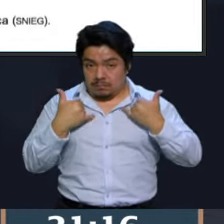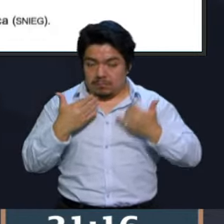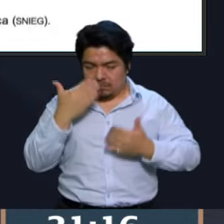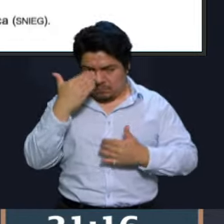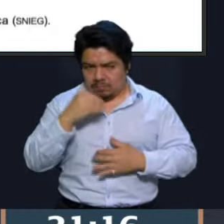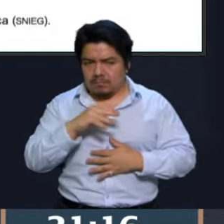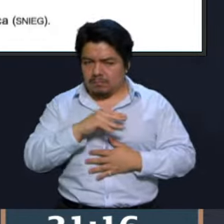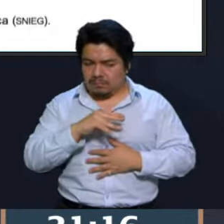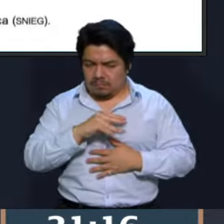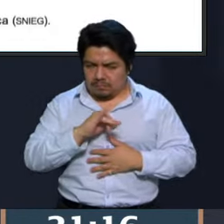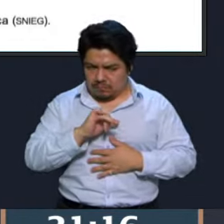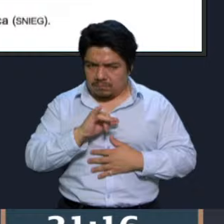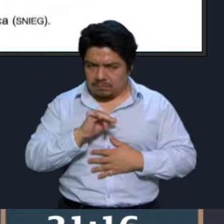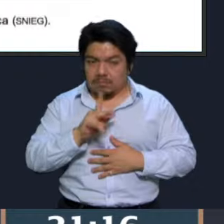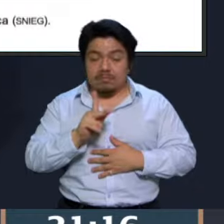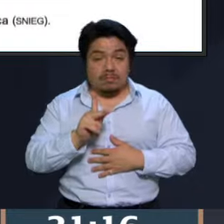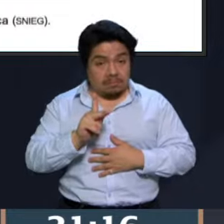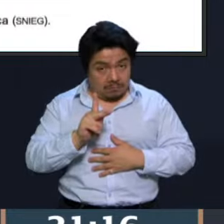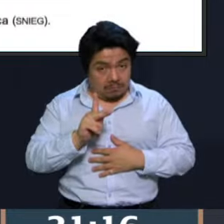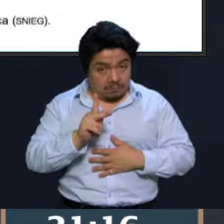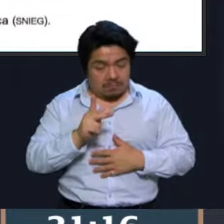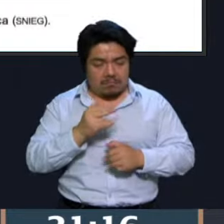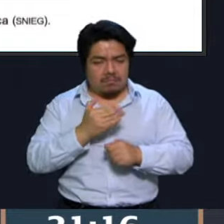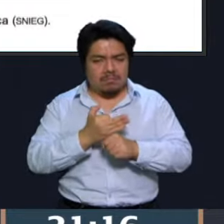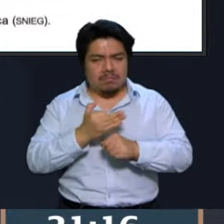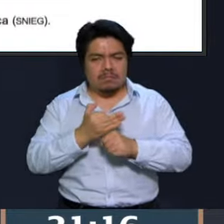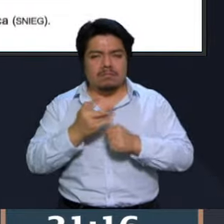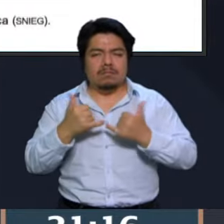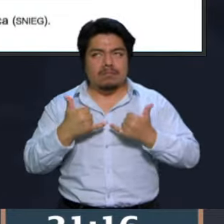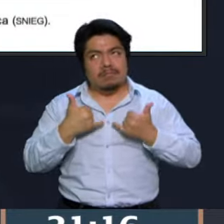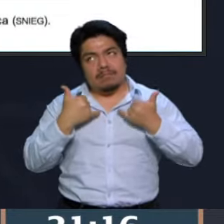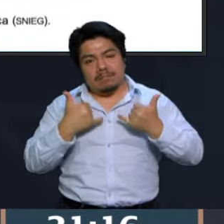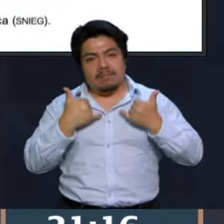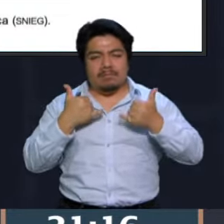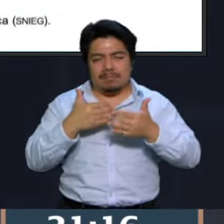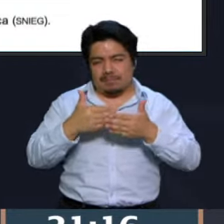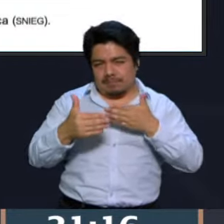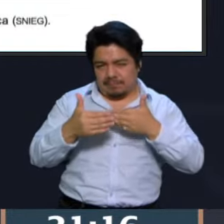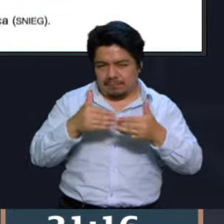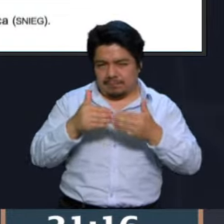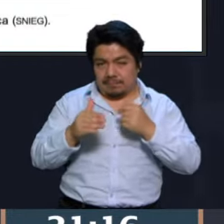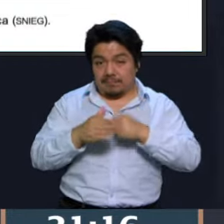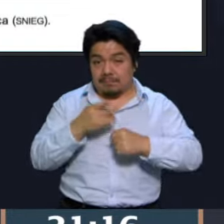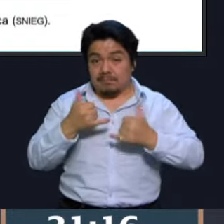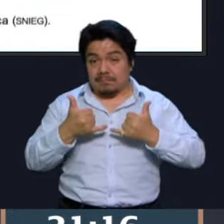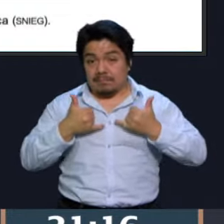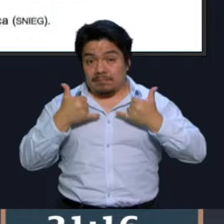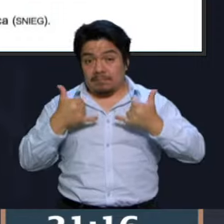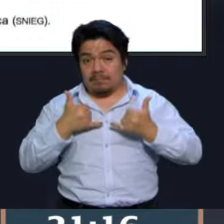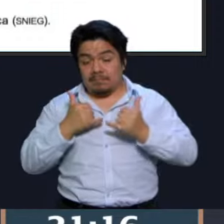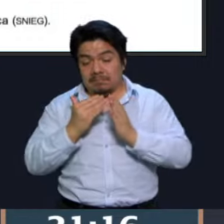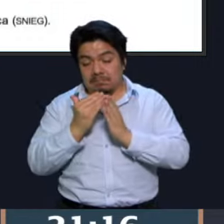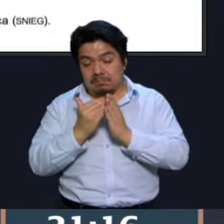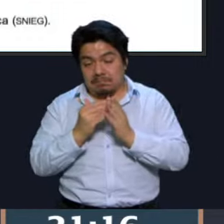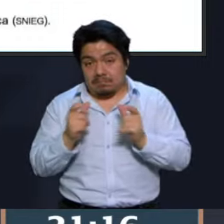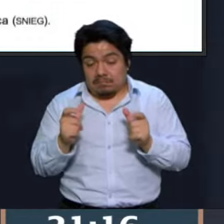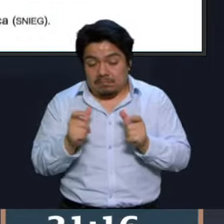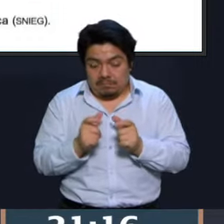te voy a decir que no, pero bueno, digamos, ahora sí que joven contemporáneo tú, porque los más jóvenes ya son un número menor, en